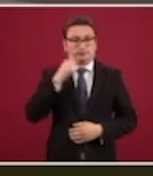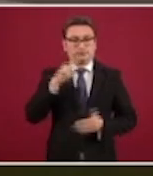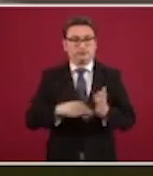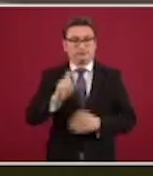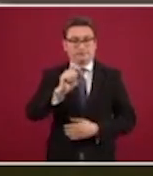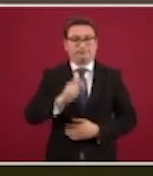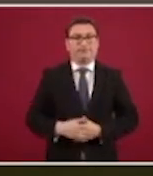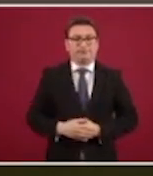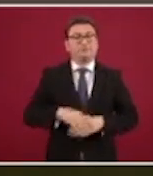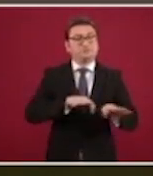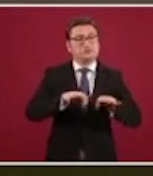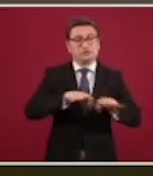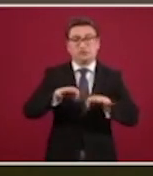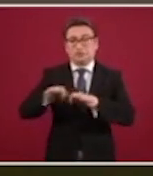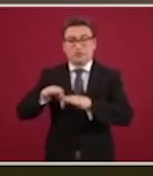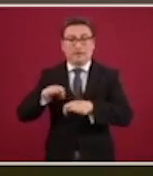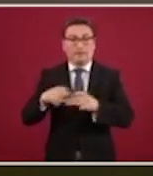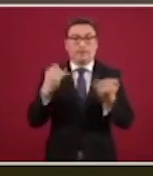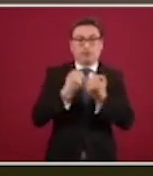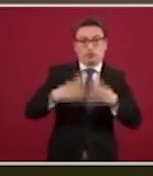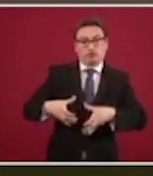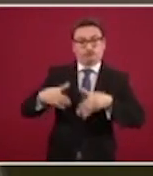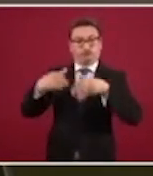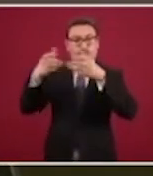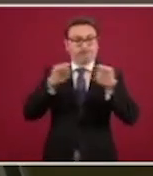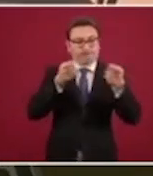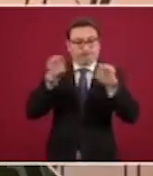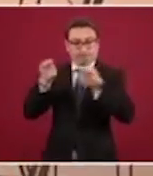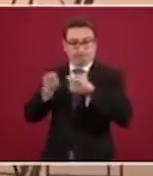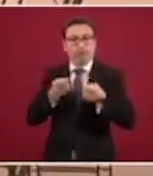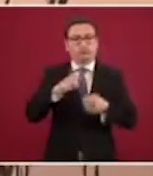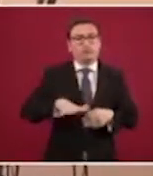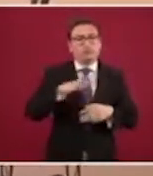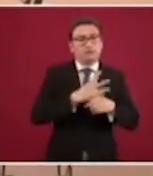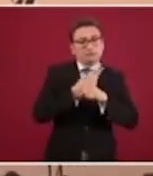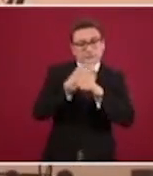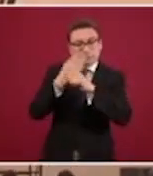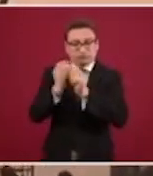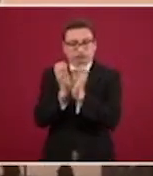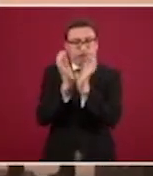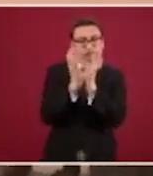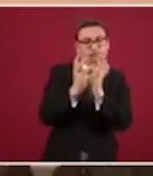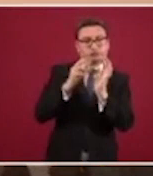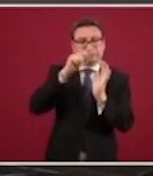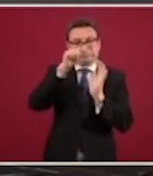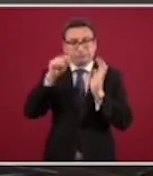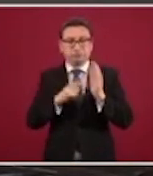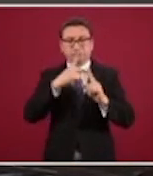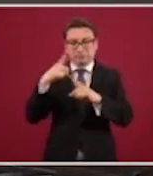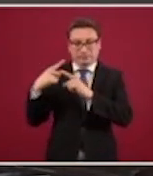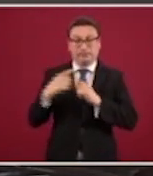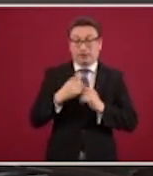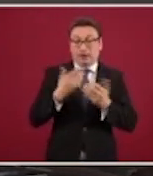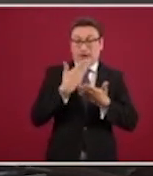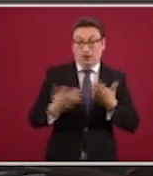2020. Se trabaja de manera simultánea la torre de control, en la que se realizan trabajos de armado de losa de cimentación.